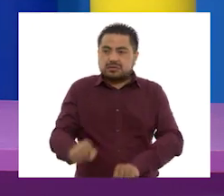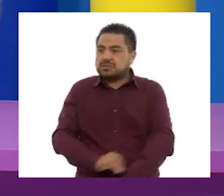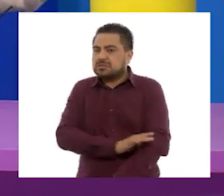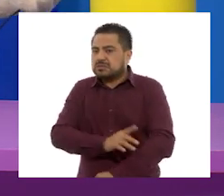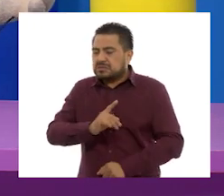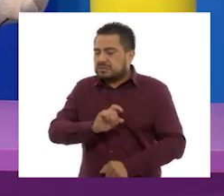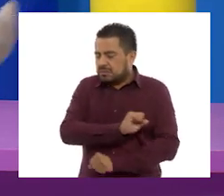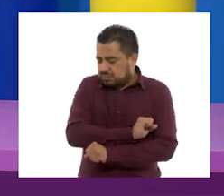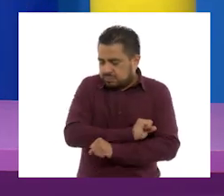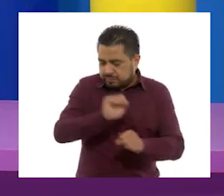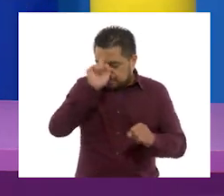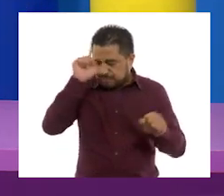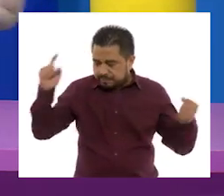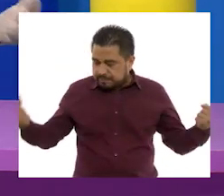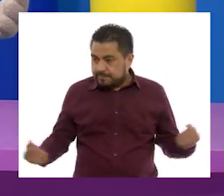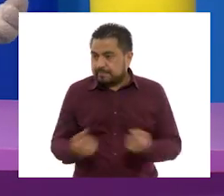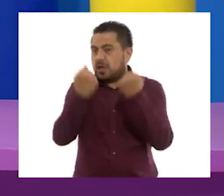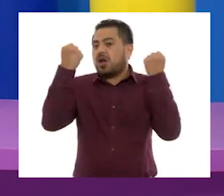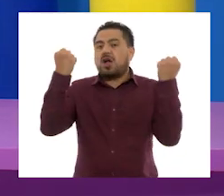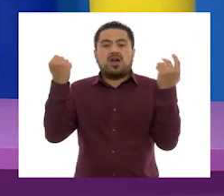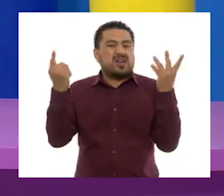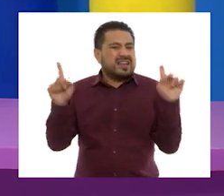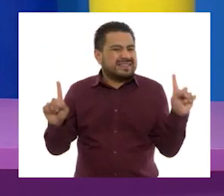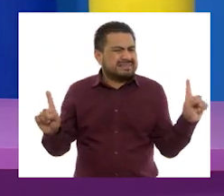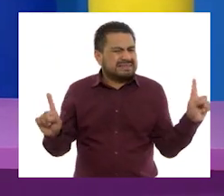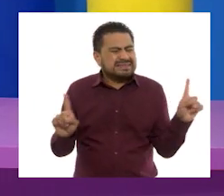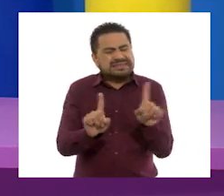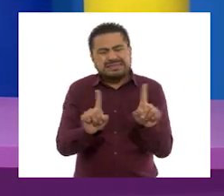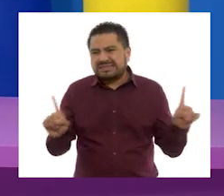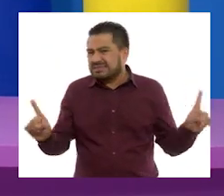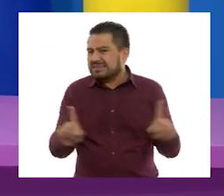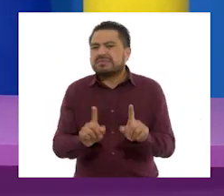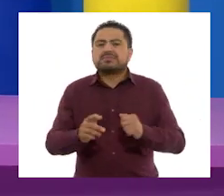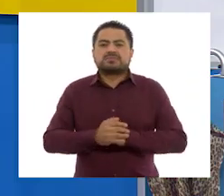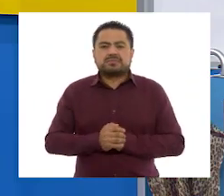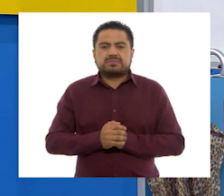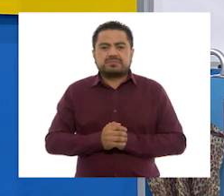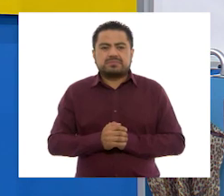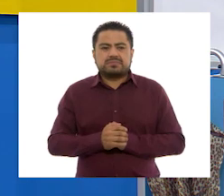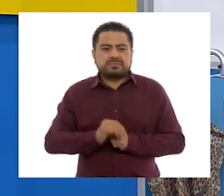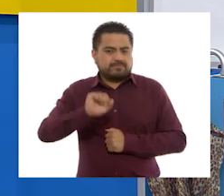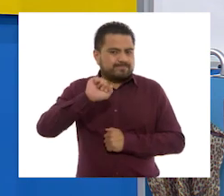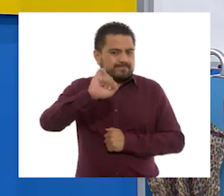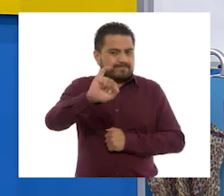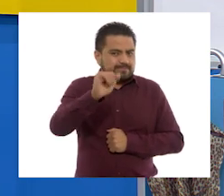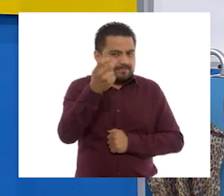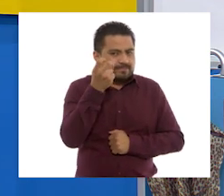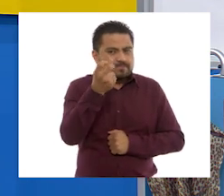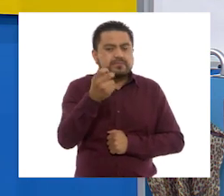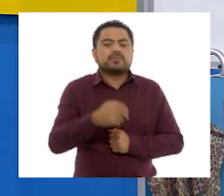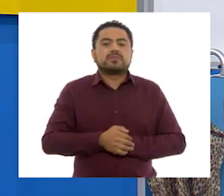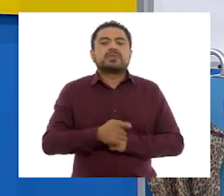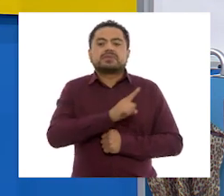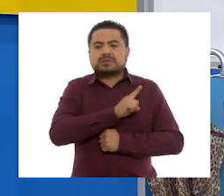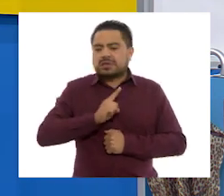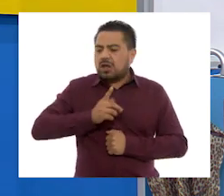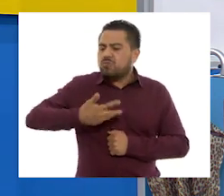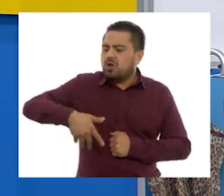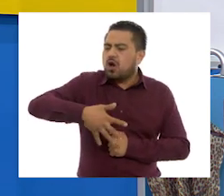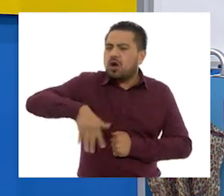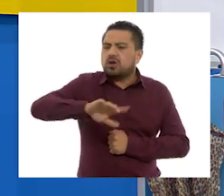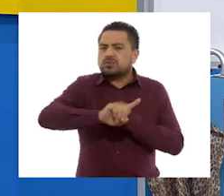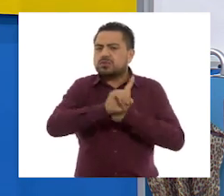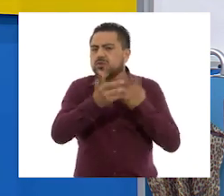emociones estallen así grandísimo como una olla express. Estallen, exactamente. Hay que buscar soluciones